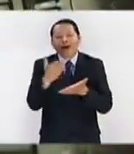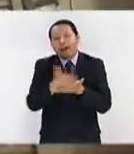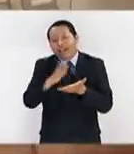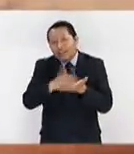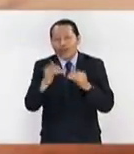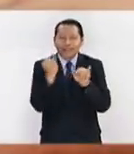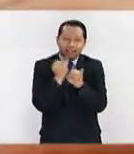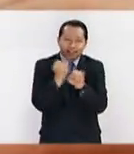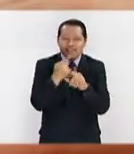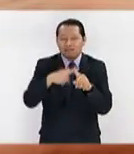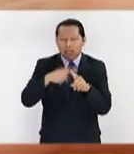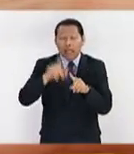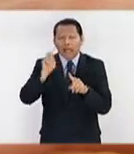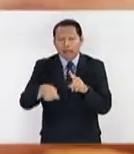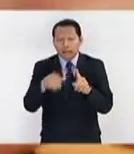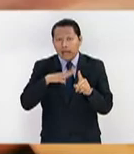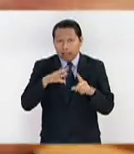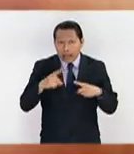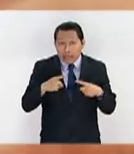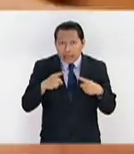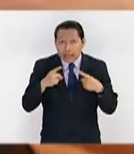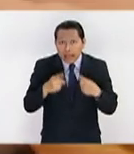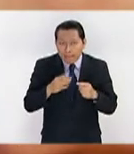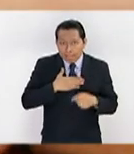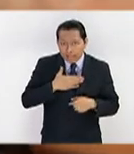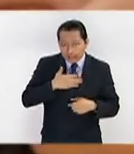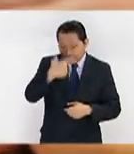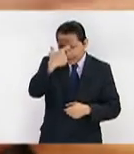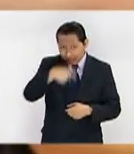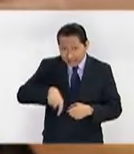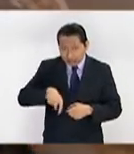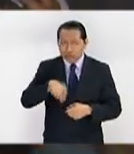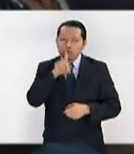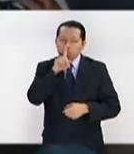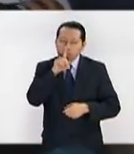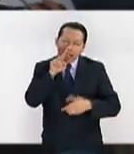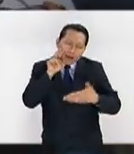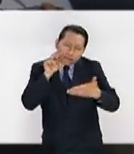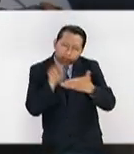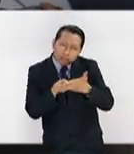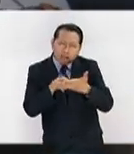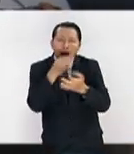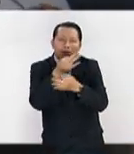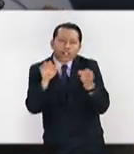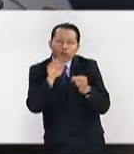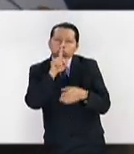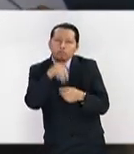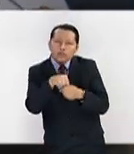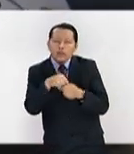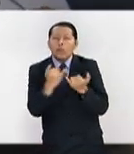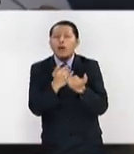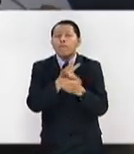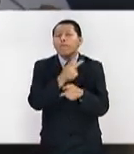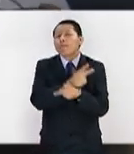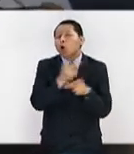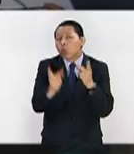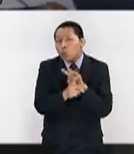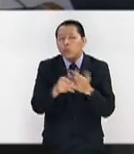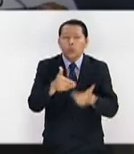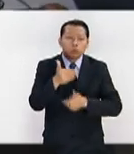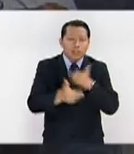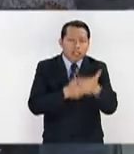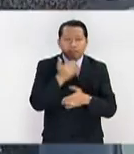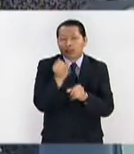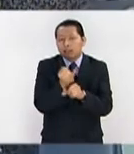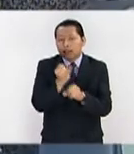Internet. Advierte que antes de proporcionar datos debe solicitarse el aviso de privacidad. Asimismo, para la compra de un producto o servicio en